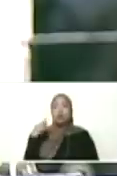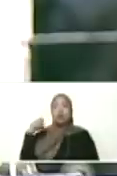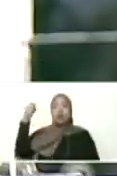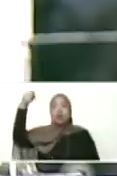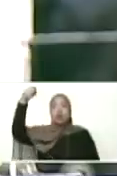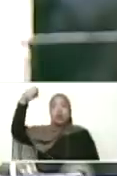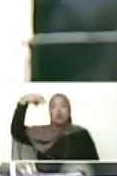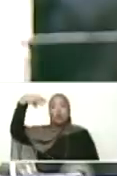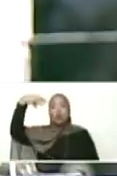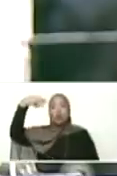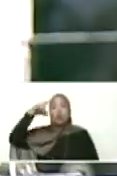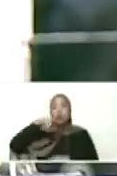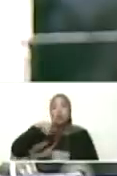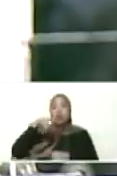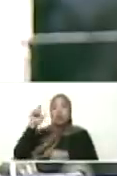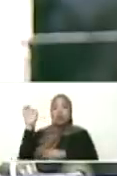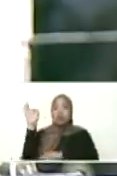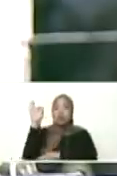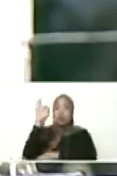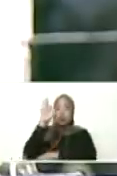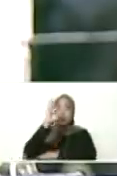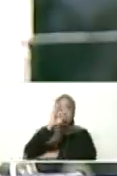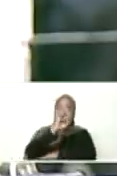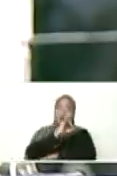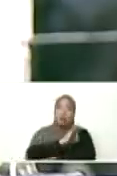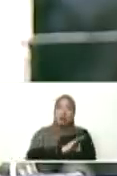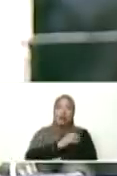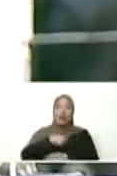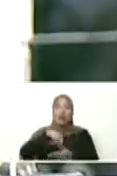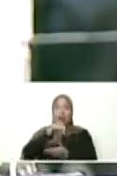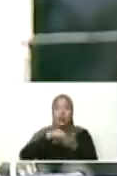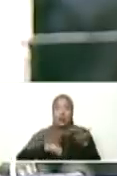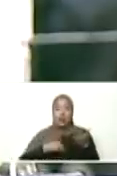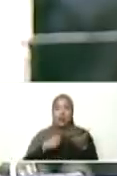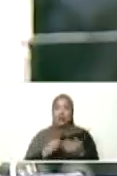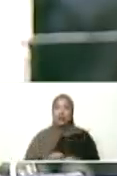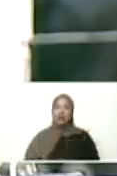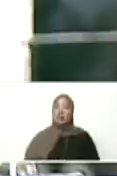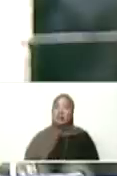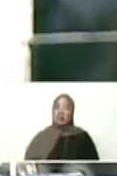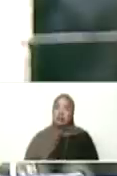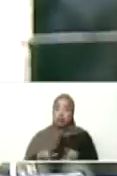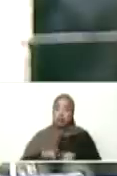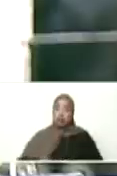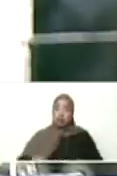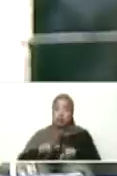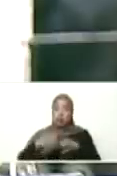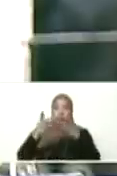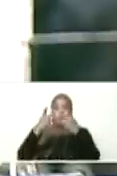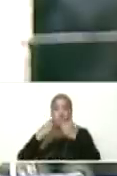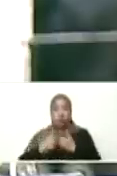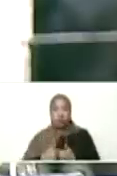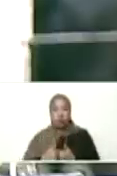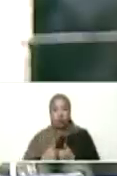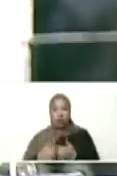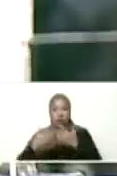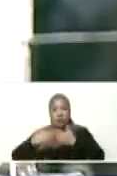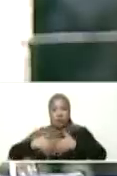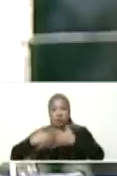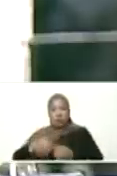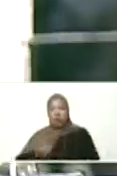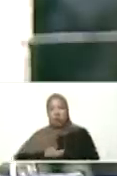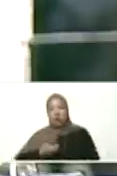no pudieron ampliar el contrato. Vámonos directo a la zona industrial de Socopó. Allá está el